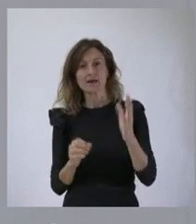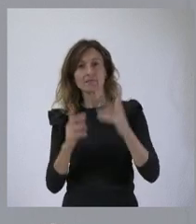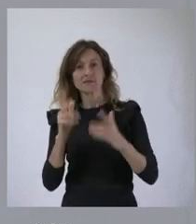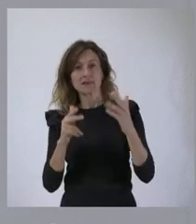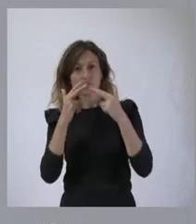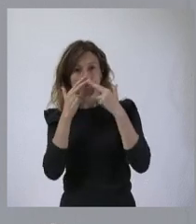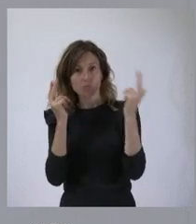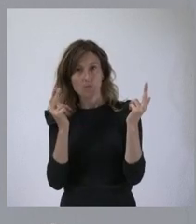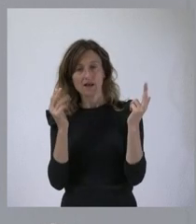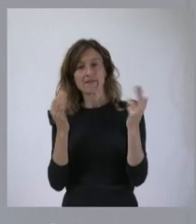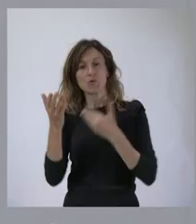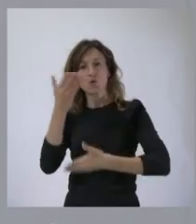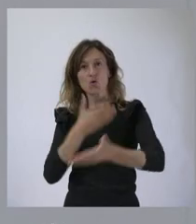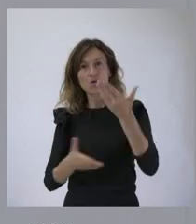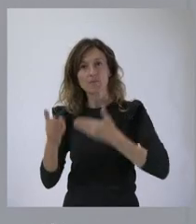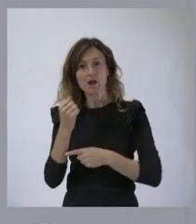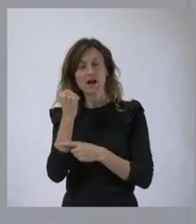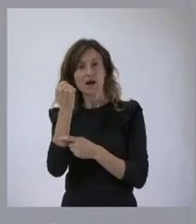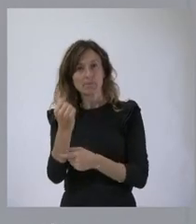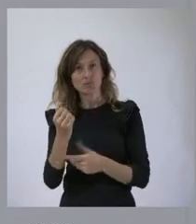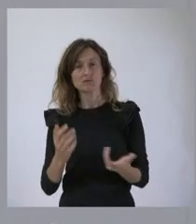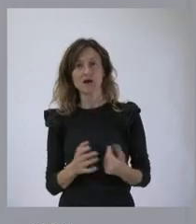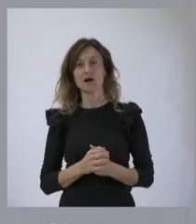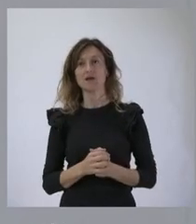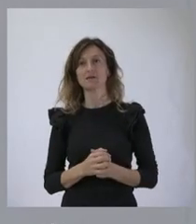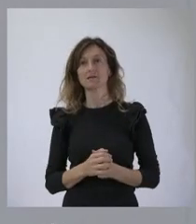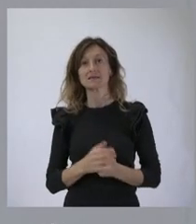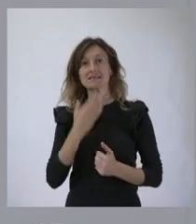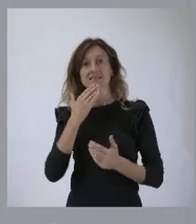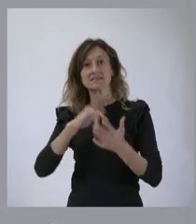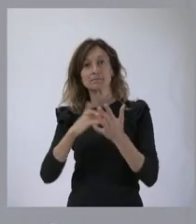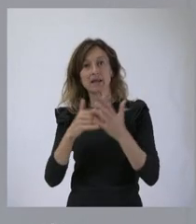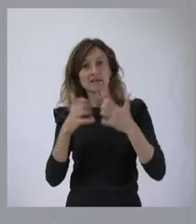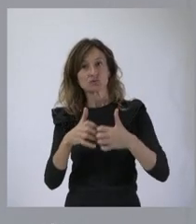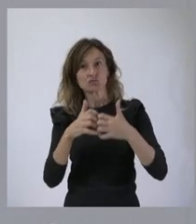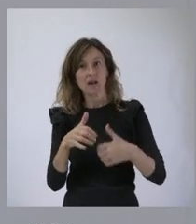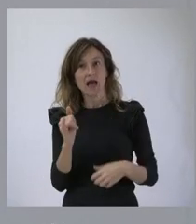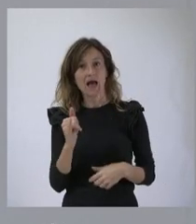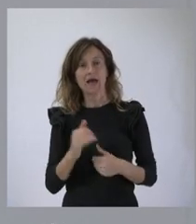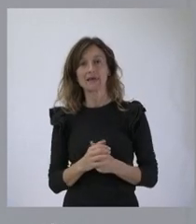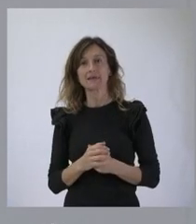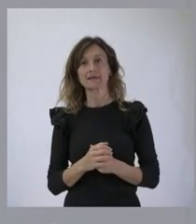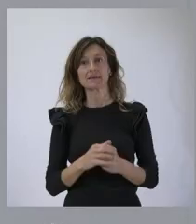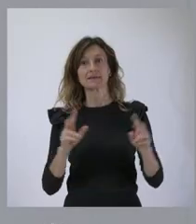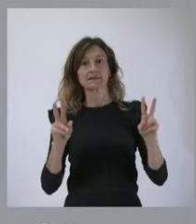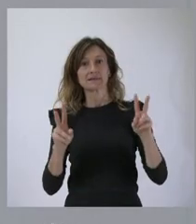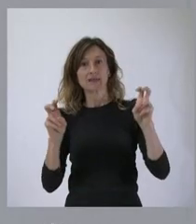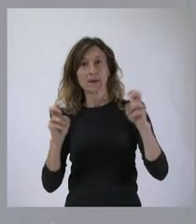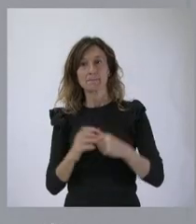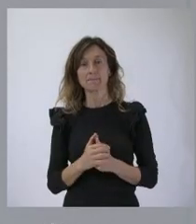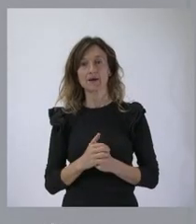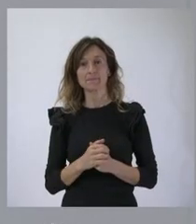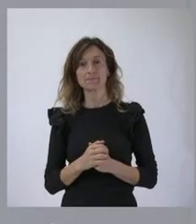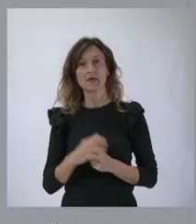públicas estamos dispuestos a colaborar a apoyar en lo que sea necesario si hay un plan industrial y por tanto es lo que le pedimos a Bimbo que